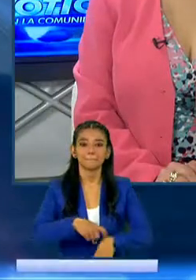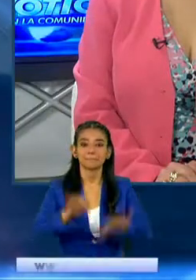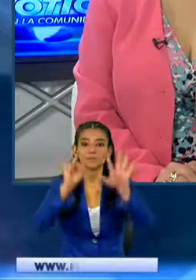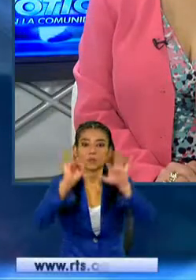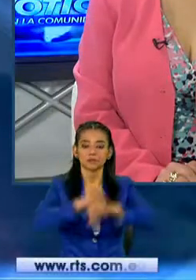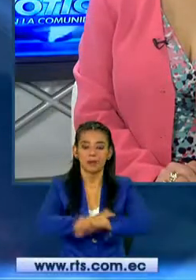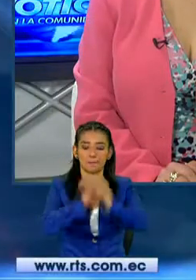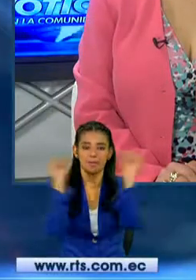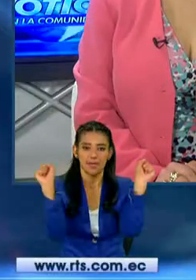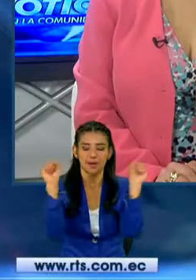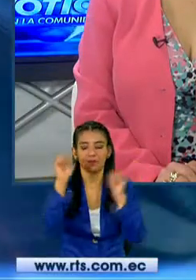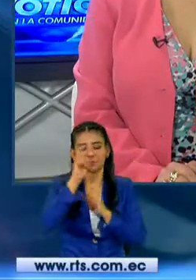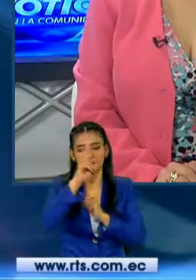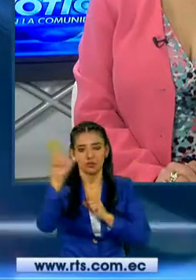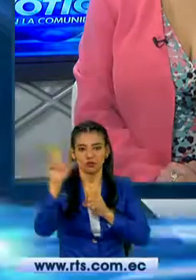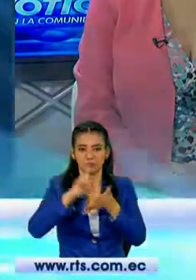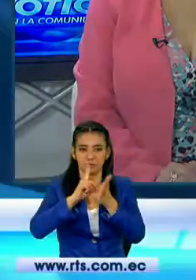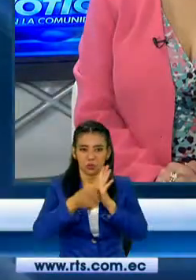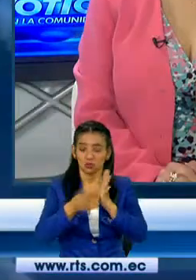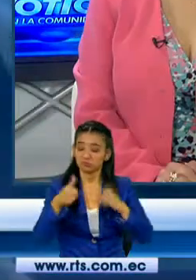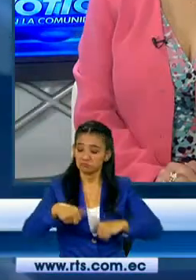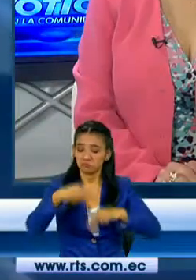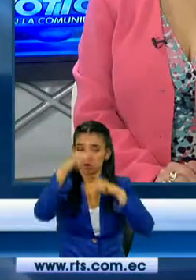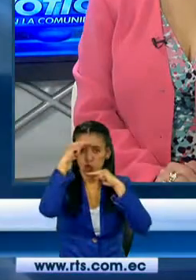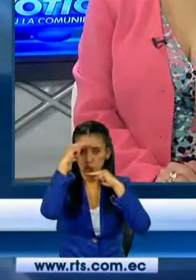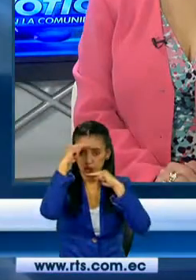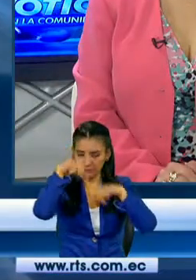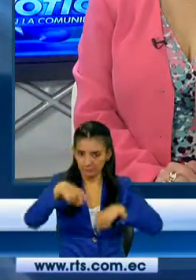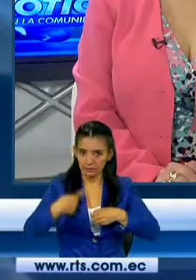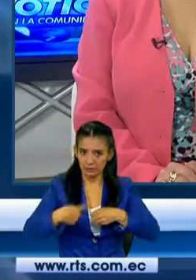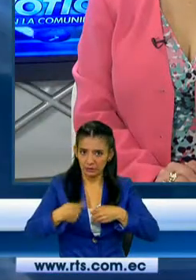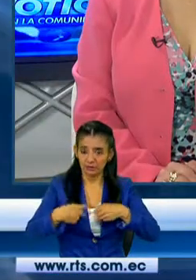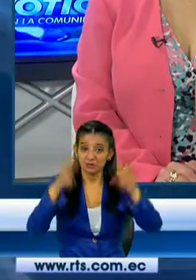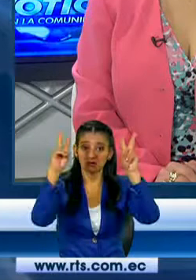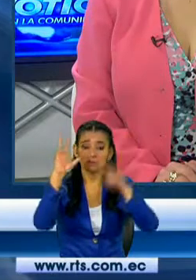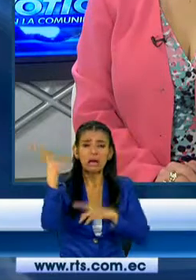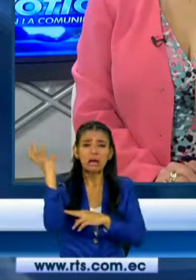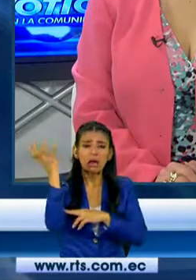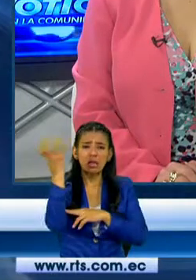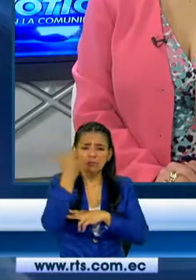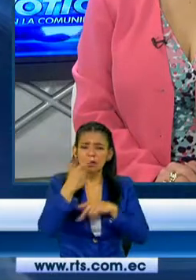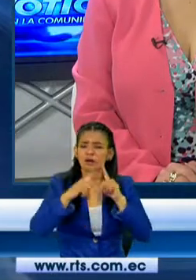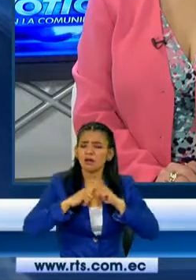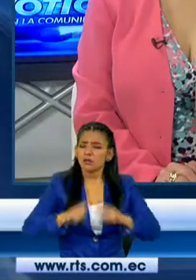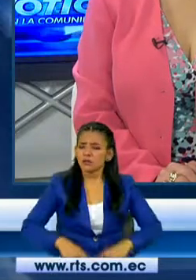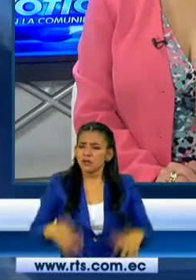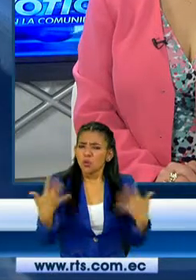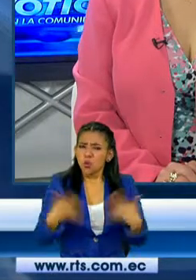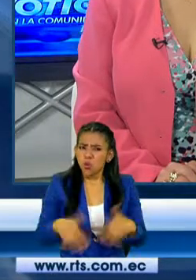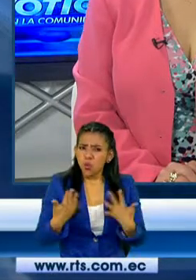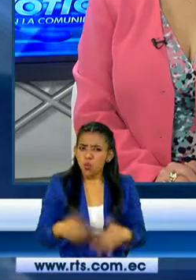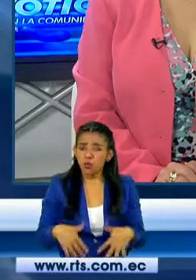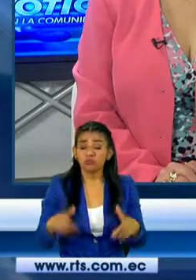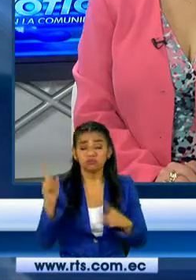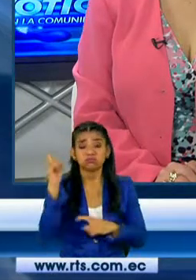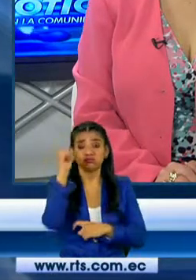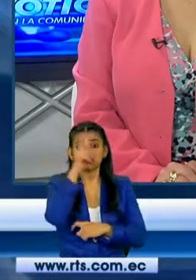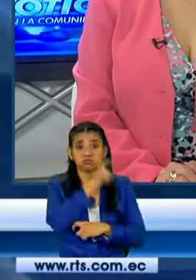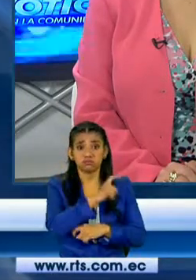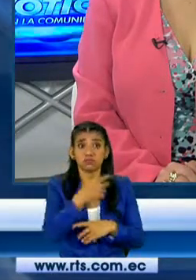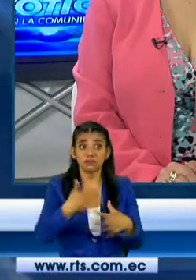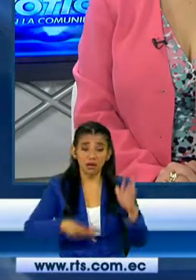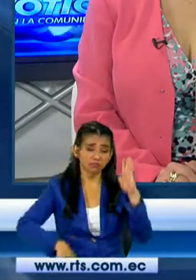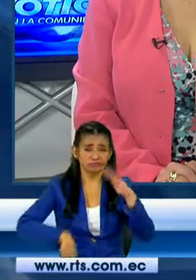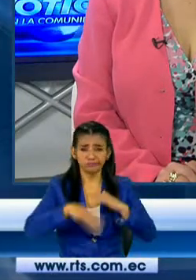...8.32 en la mañana en el noticiero de la ciudad. Hablamos del clima complicado, pero Diana y vecinos, que estamos viviendo. Llegar a